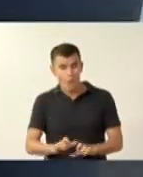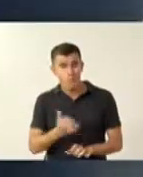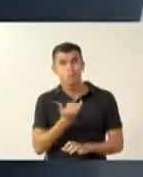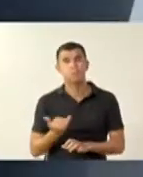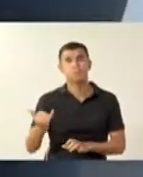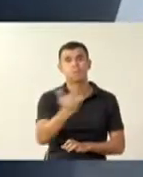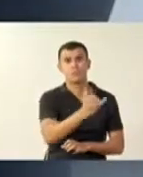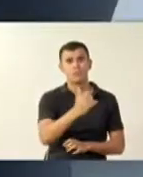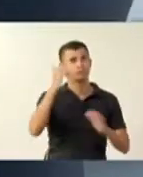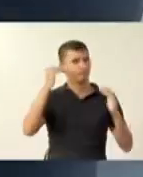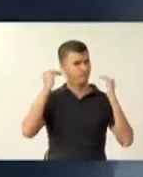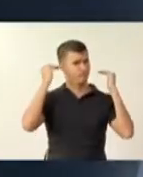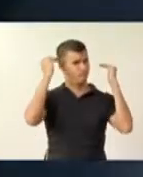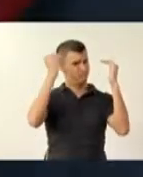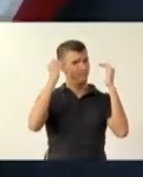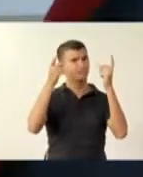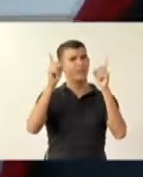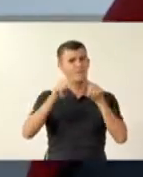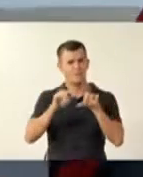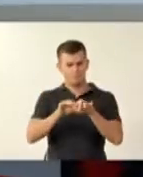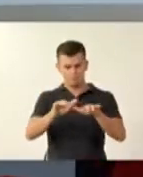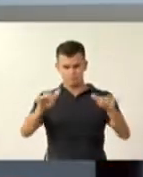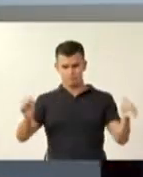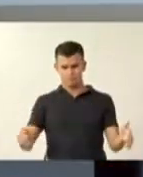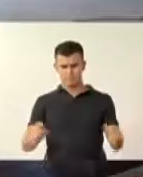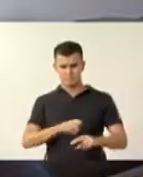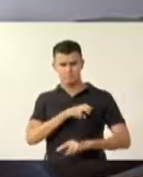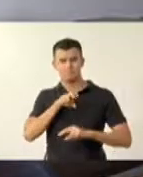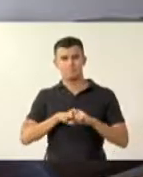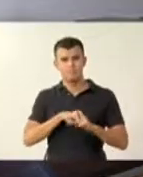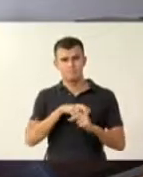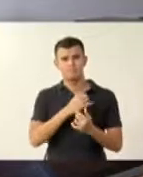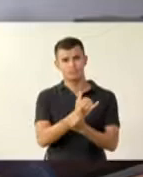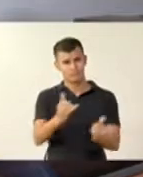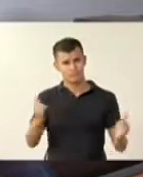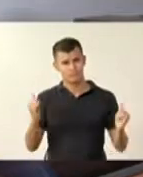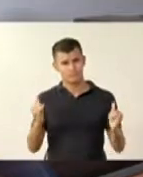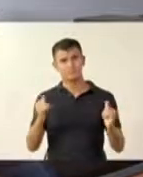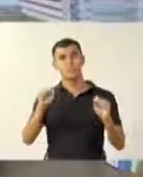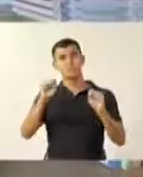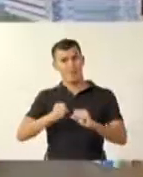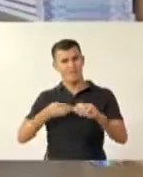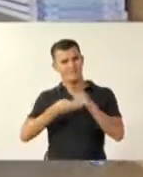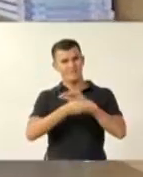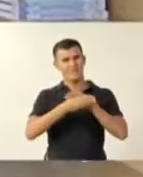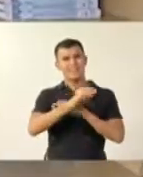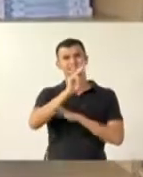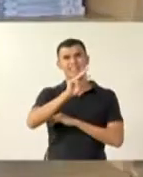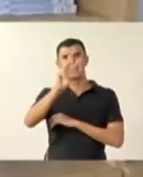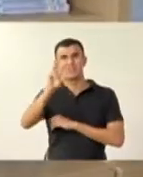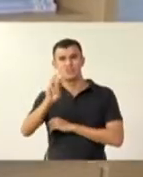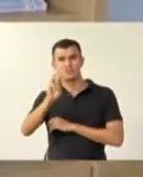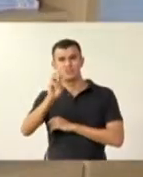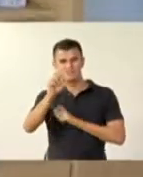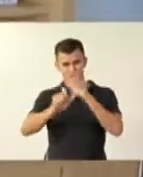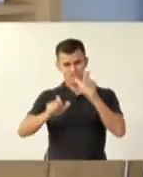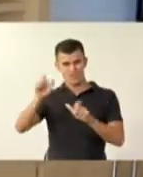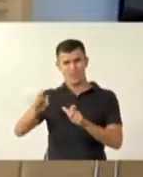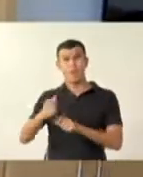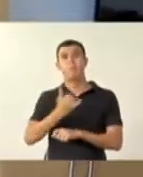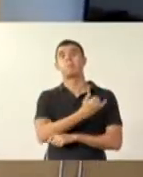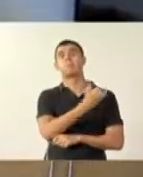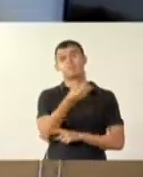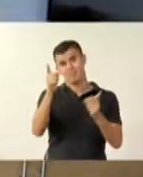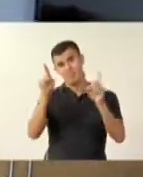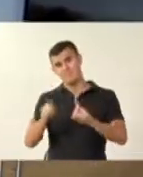de alta gama y 18 puestos para equipos portátiles. Este recinto cuenta con la biblioteca Unimedios, compuesta